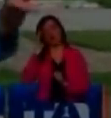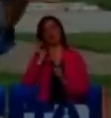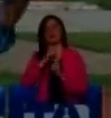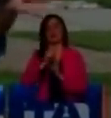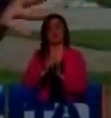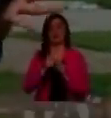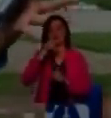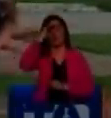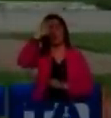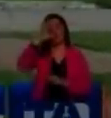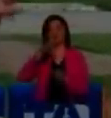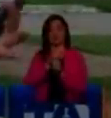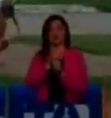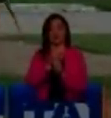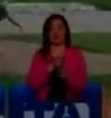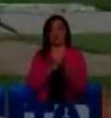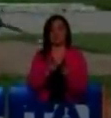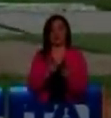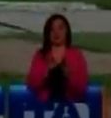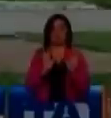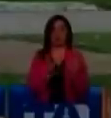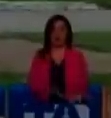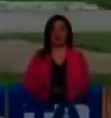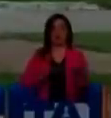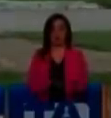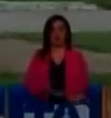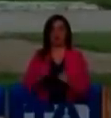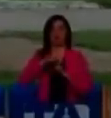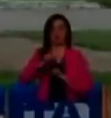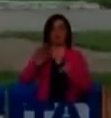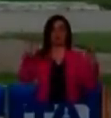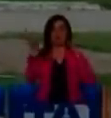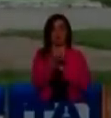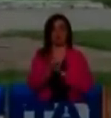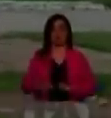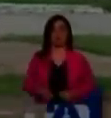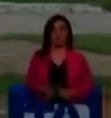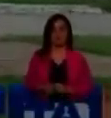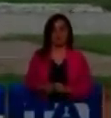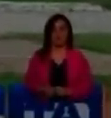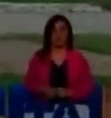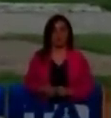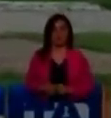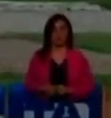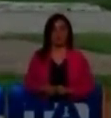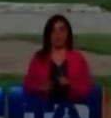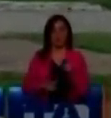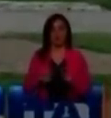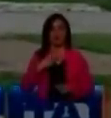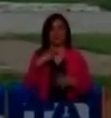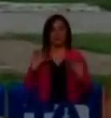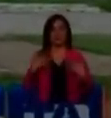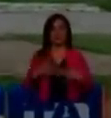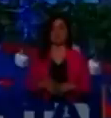complicada. Ya los uniformados están tomando medidas, esperemos que esta situación realmente cambie porque están muy, muy asustados los